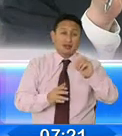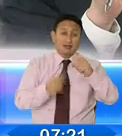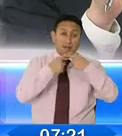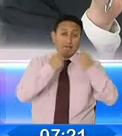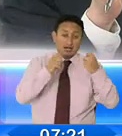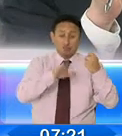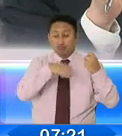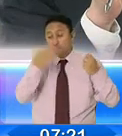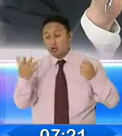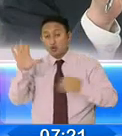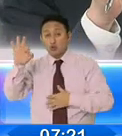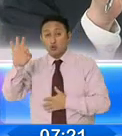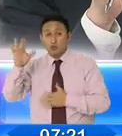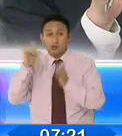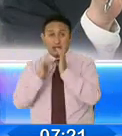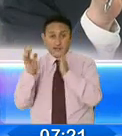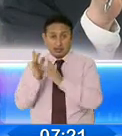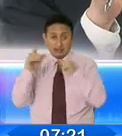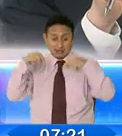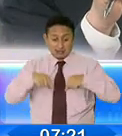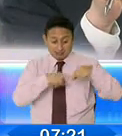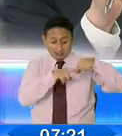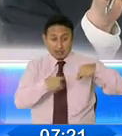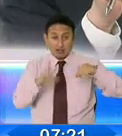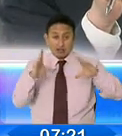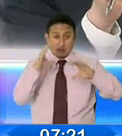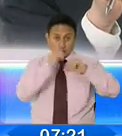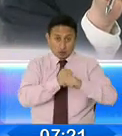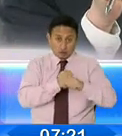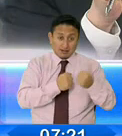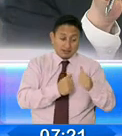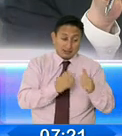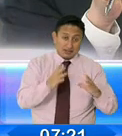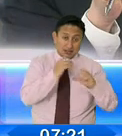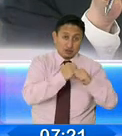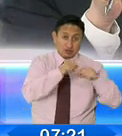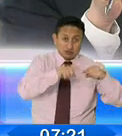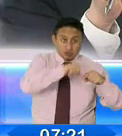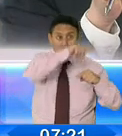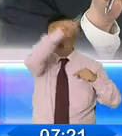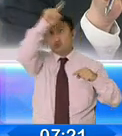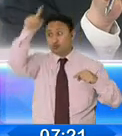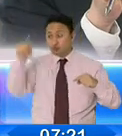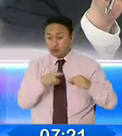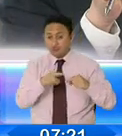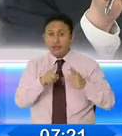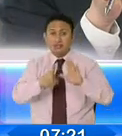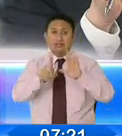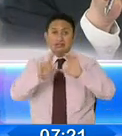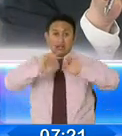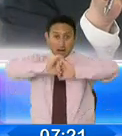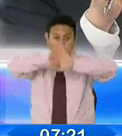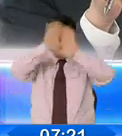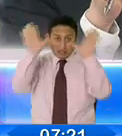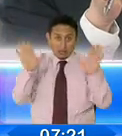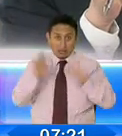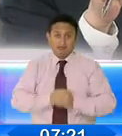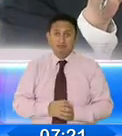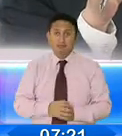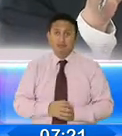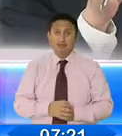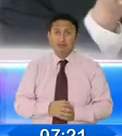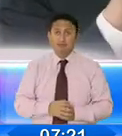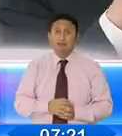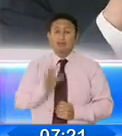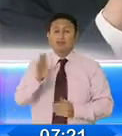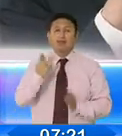la restricción desde las 22 horas a 6 horas de los vehículos particulares, considerando las excepcionalidades y también los ¿Qué va a salvoconductos. pasar el